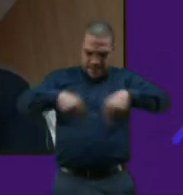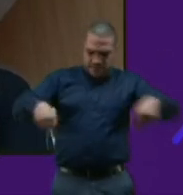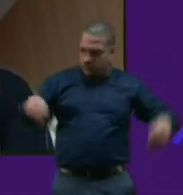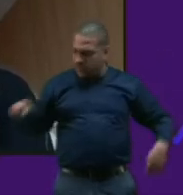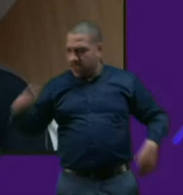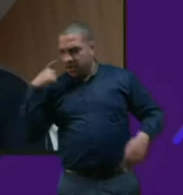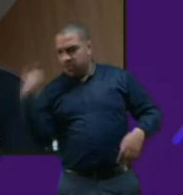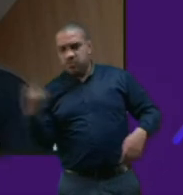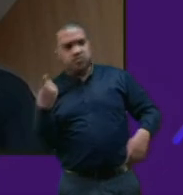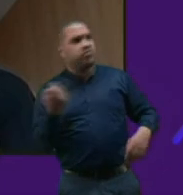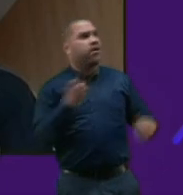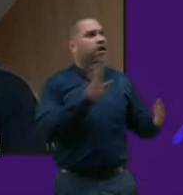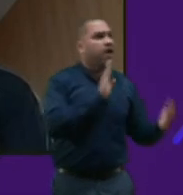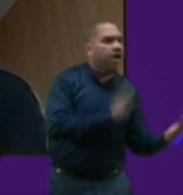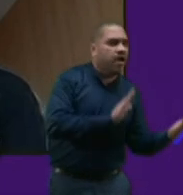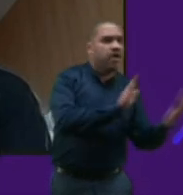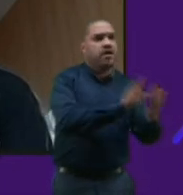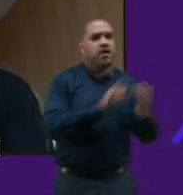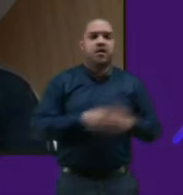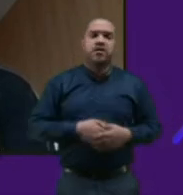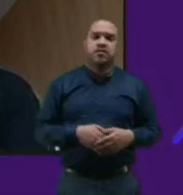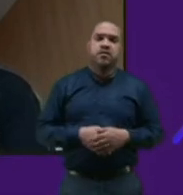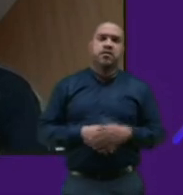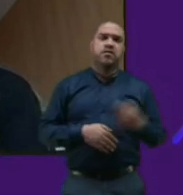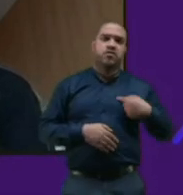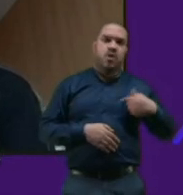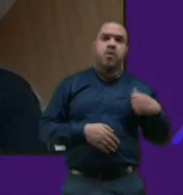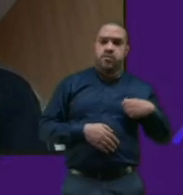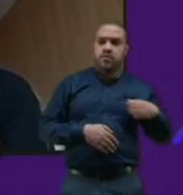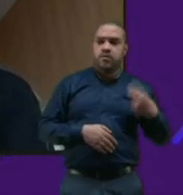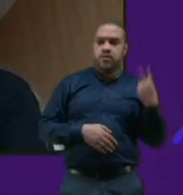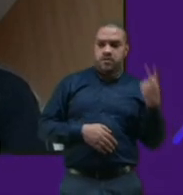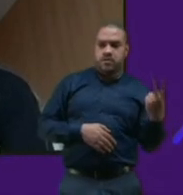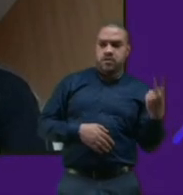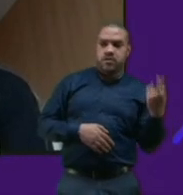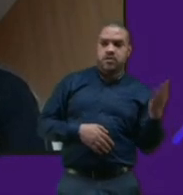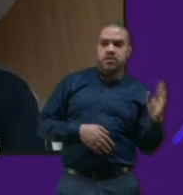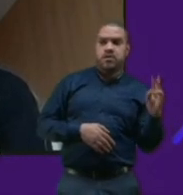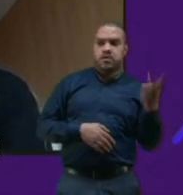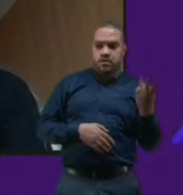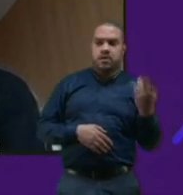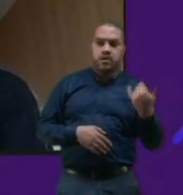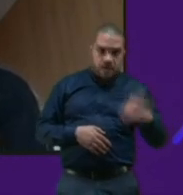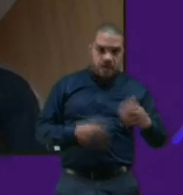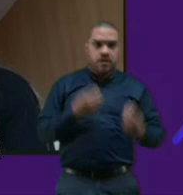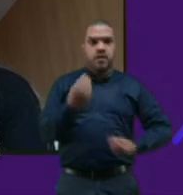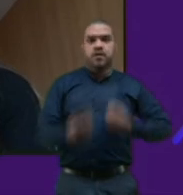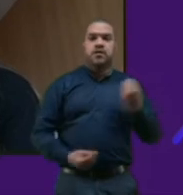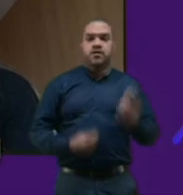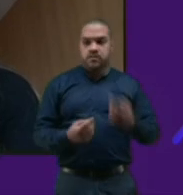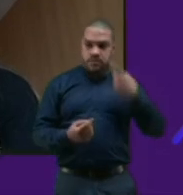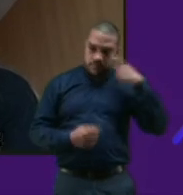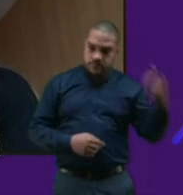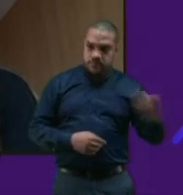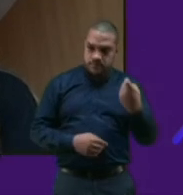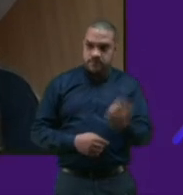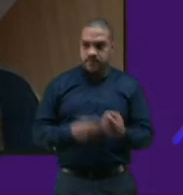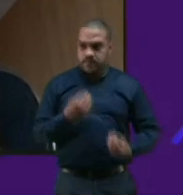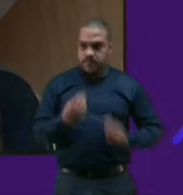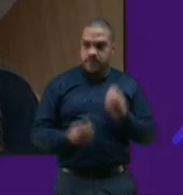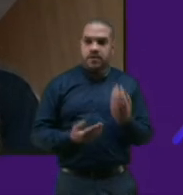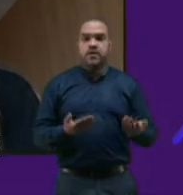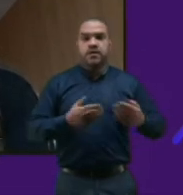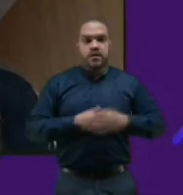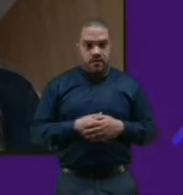gente, yo tengo 2 o 3 mentores y la gente me dice, pero claro, ¿cómo se volvieron tus mentores? Yo buscándolos, ¿sí? Yo creo que a casi todo el